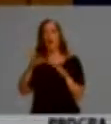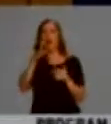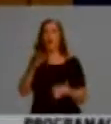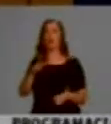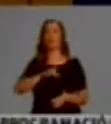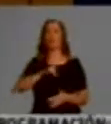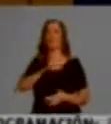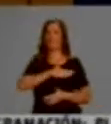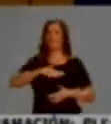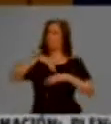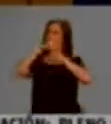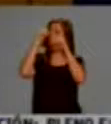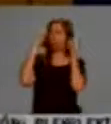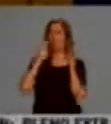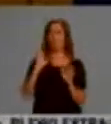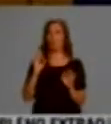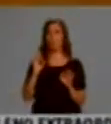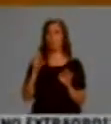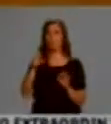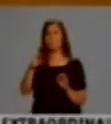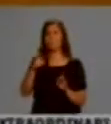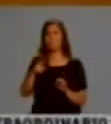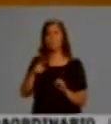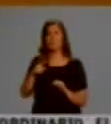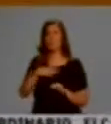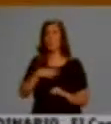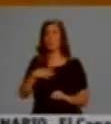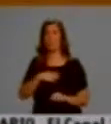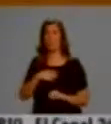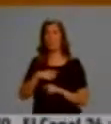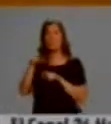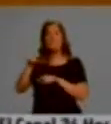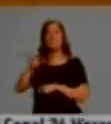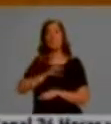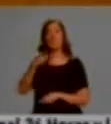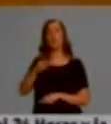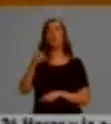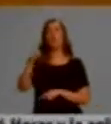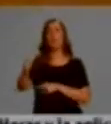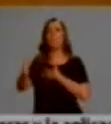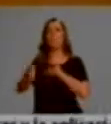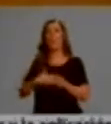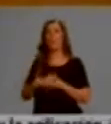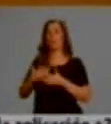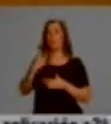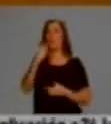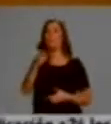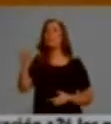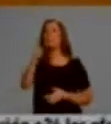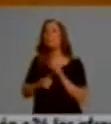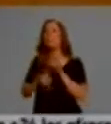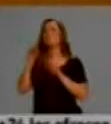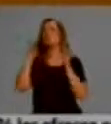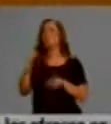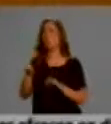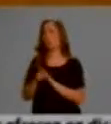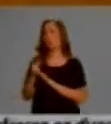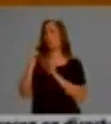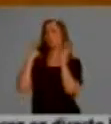lo quieran olvidar, no pueden dejar pasar que el señor Bárcenas fue su tesorero durante más de 20 años. Por